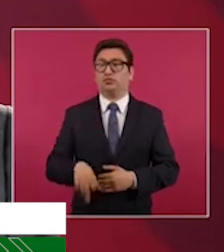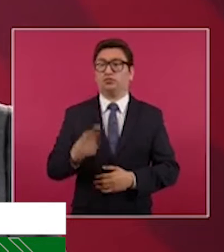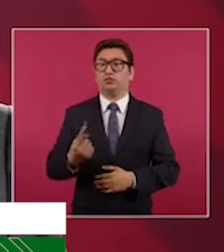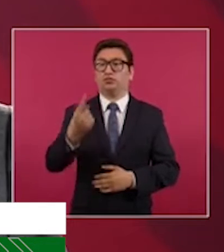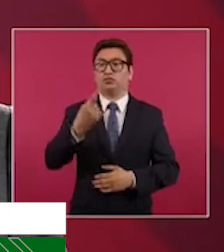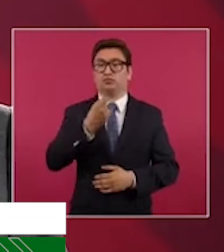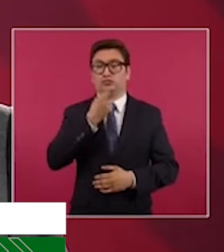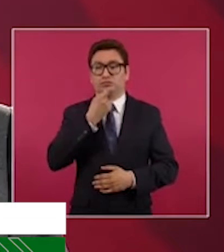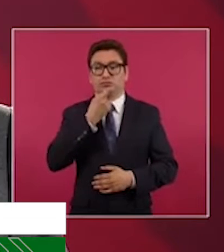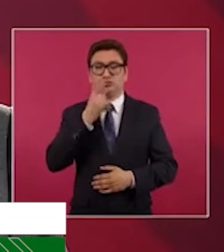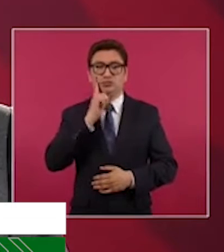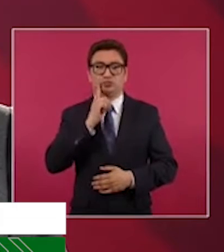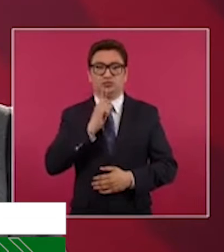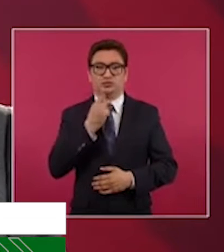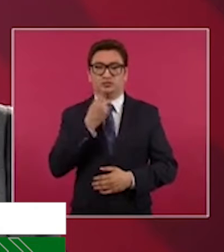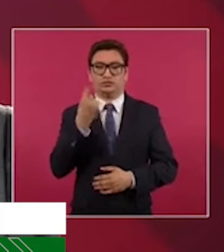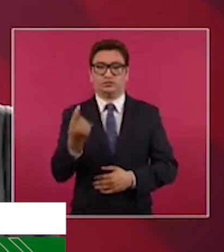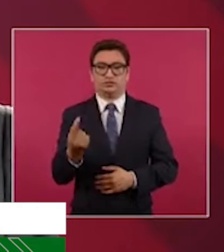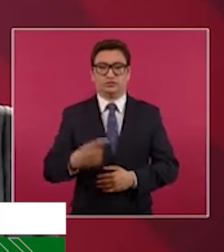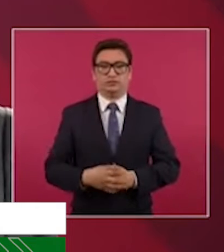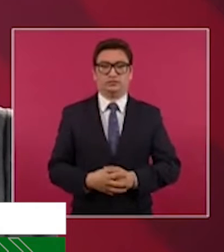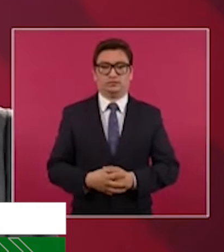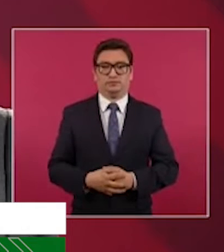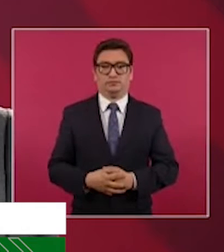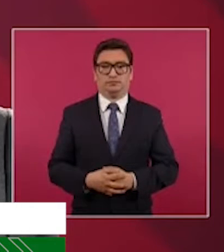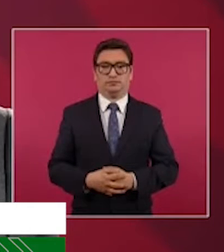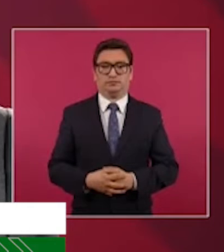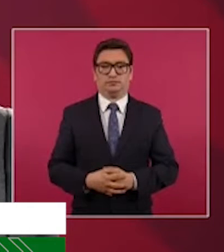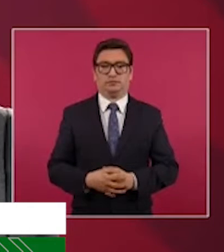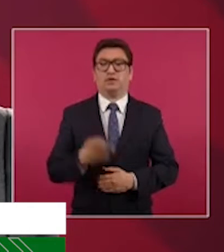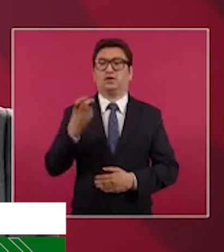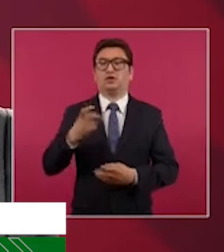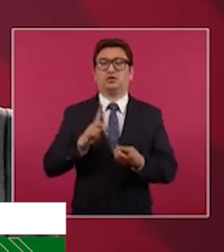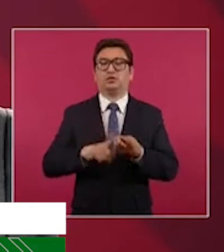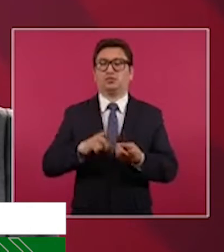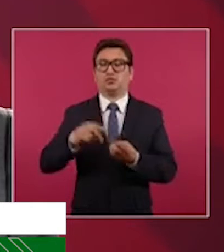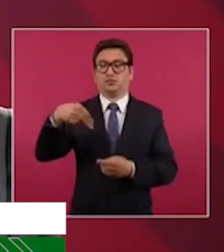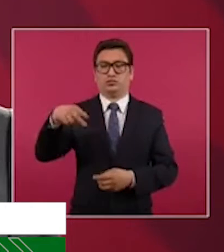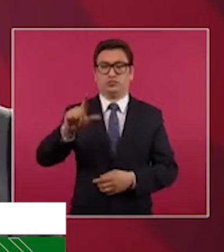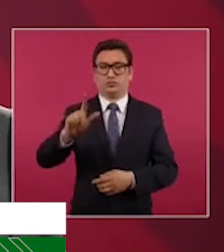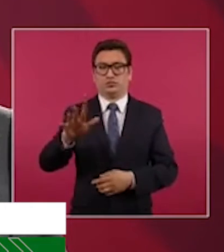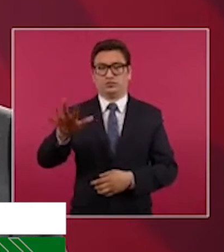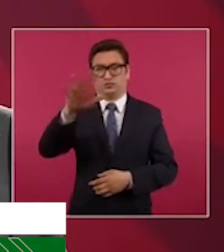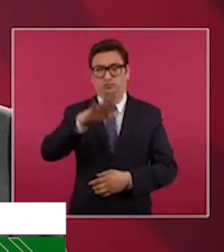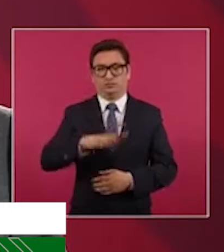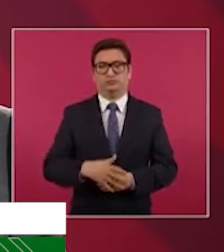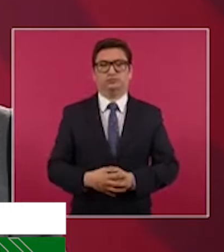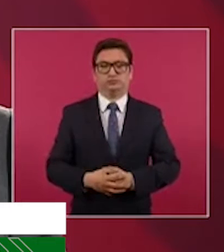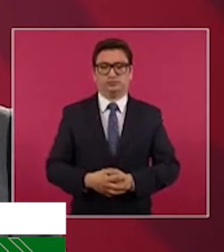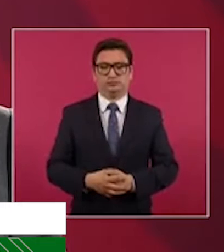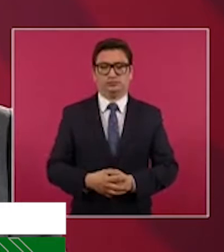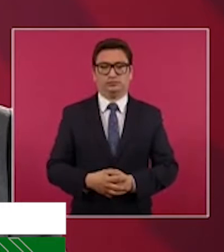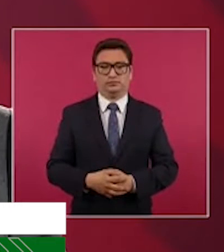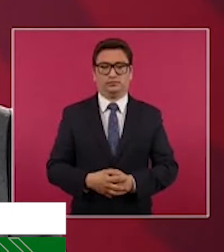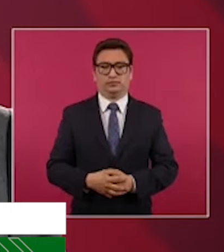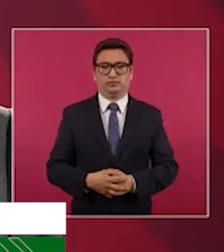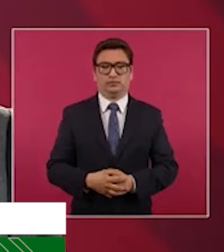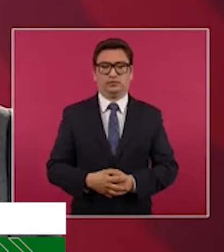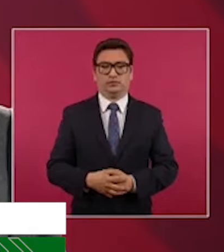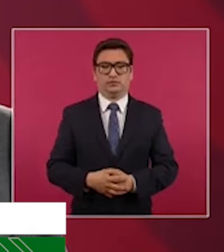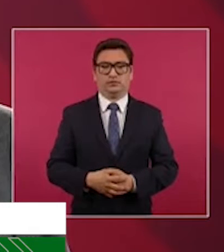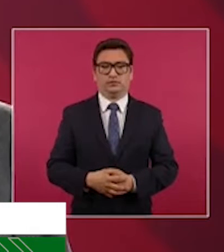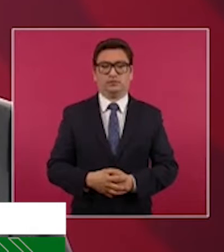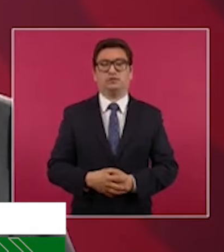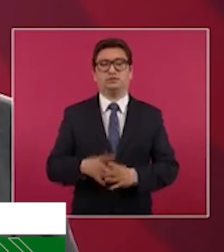ejército con el crimen organizado en Nuevo Laredo, Tamaulipas. El presidente López Obrador aseguró que se va a castigar a los